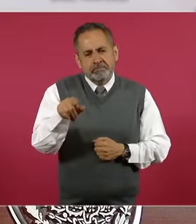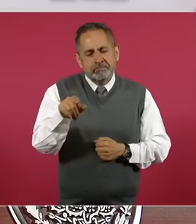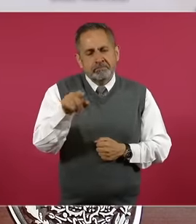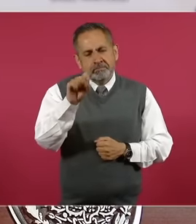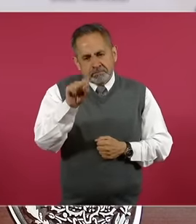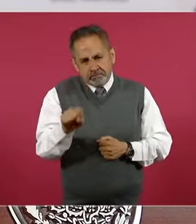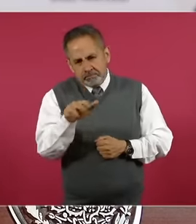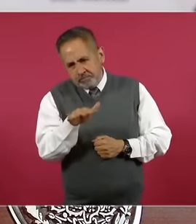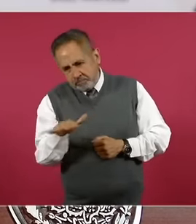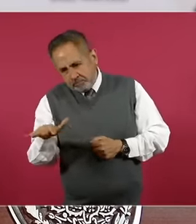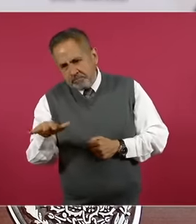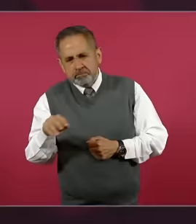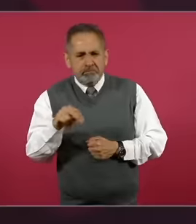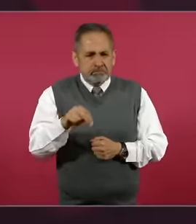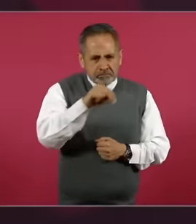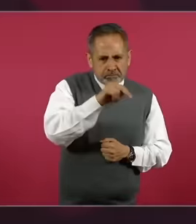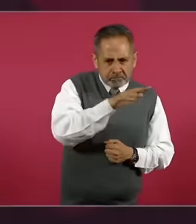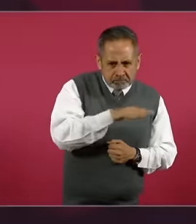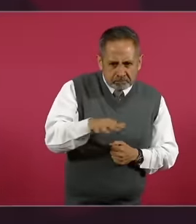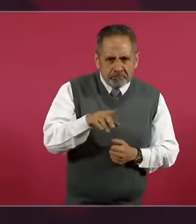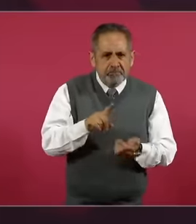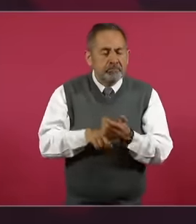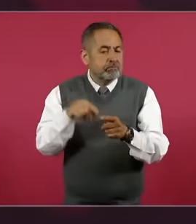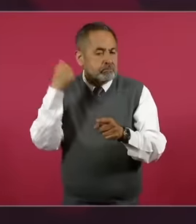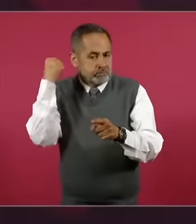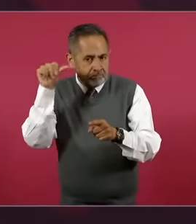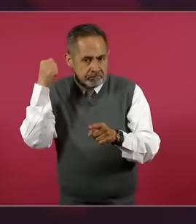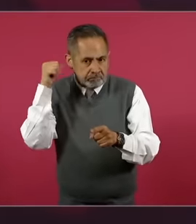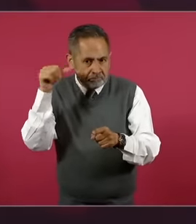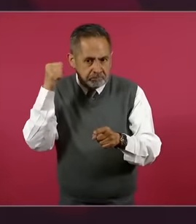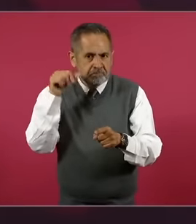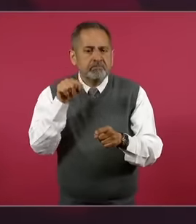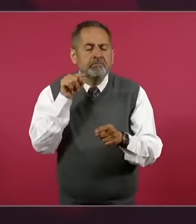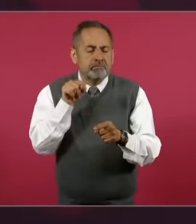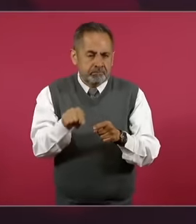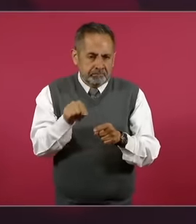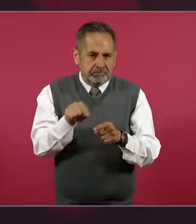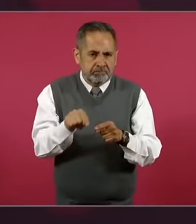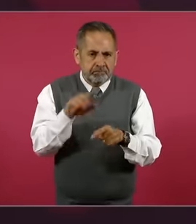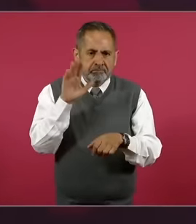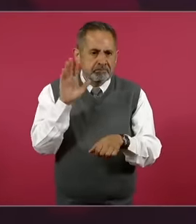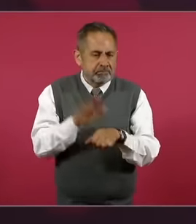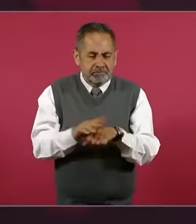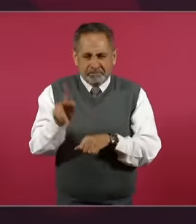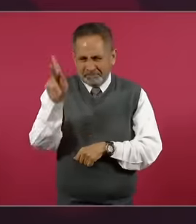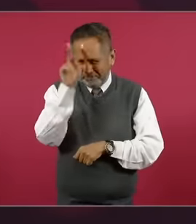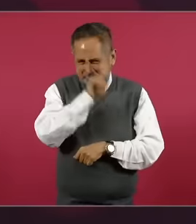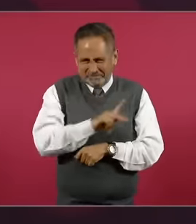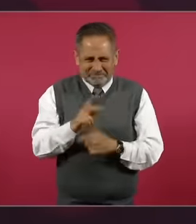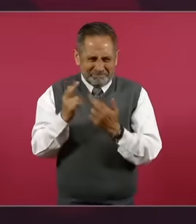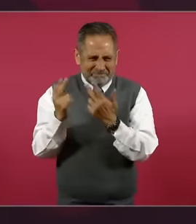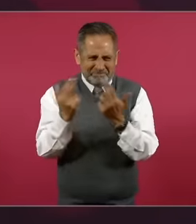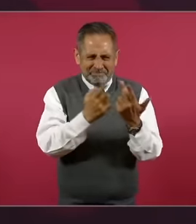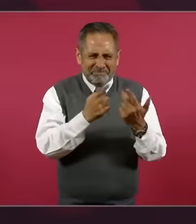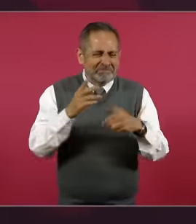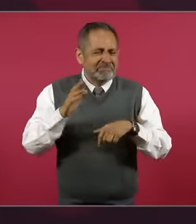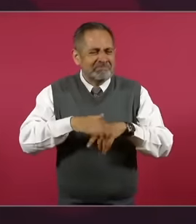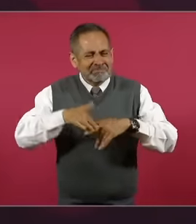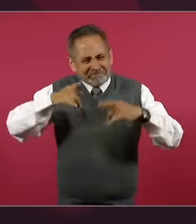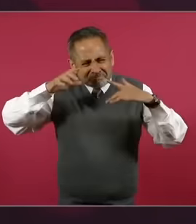Chica, en Acapulco, que es la zona más afectada por las